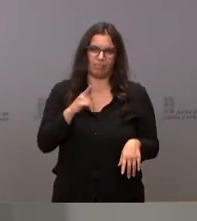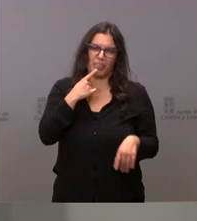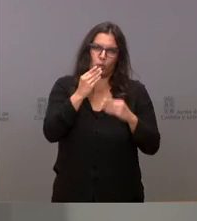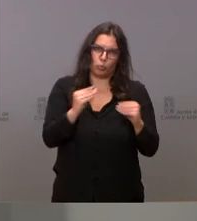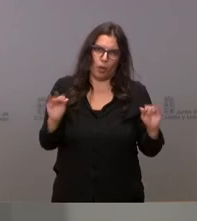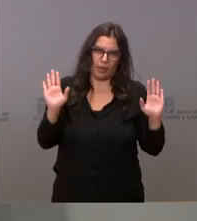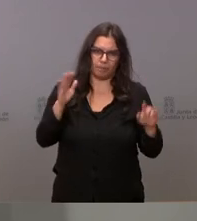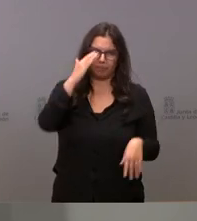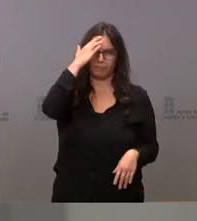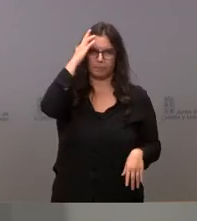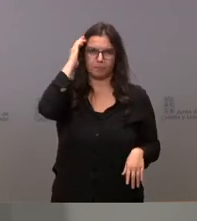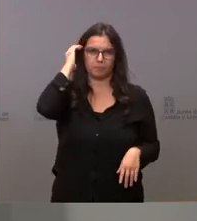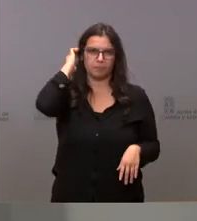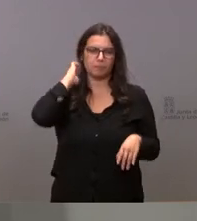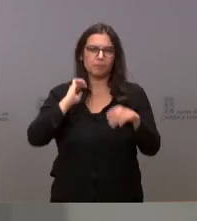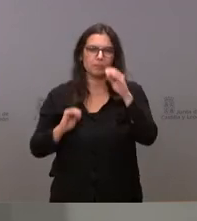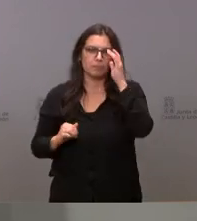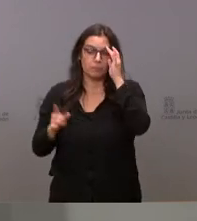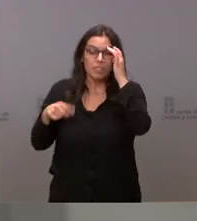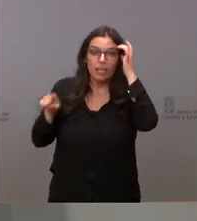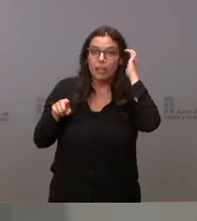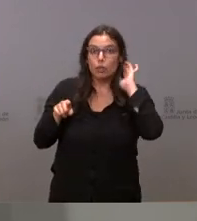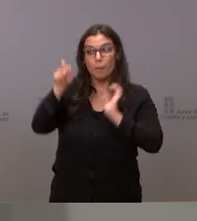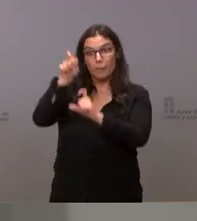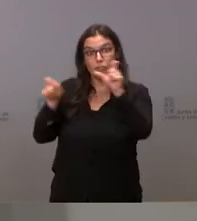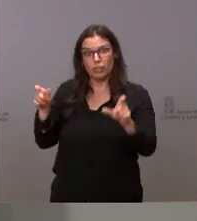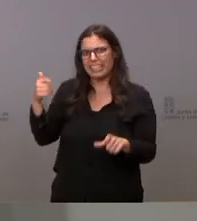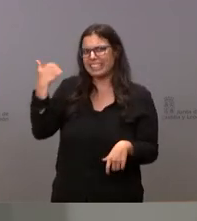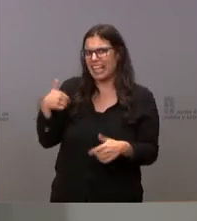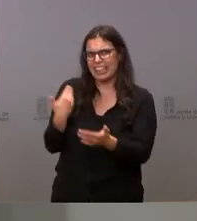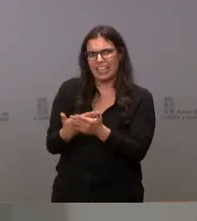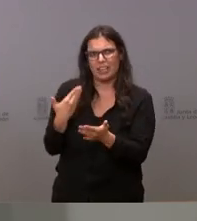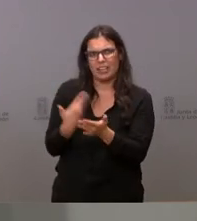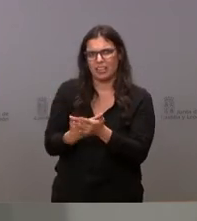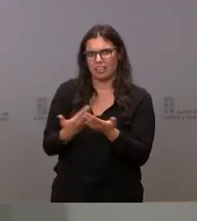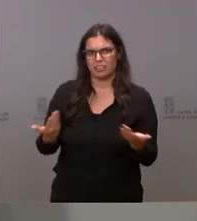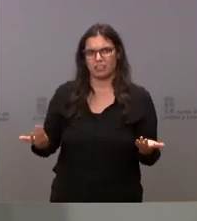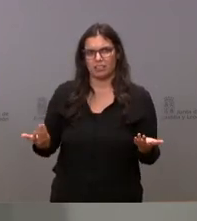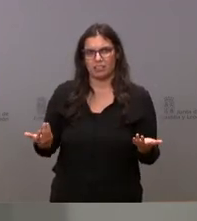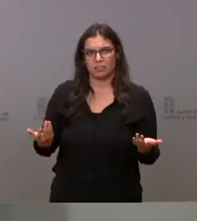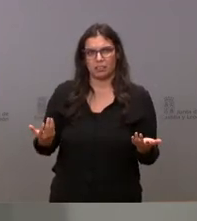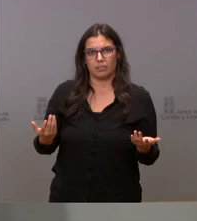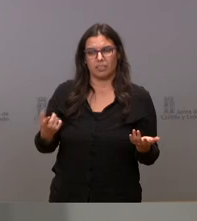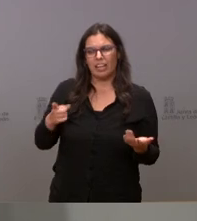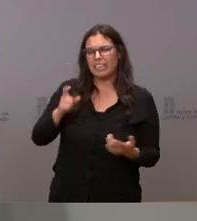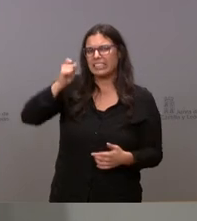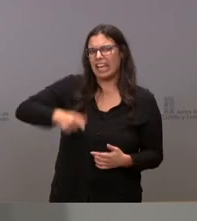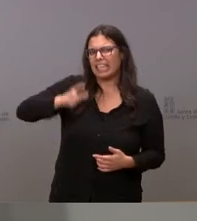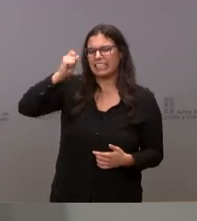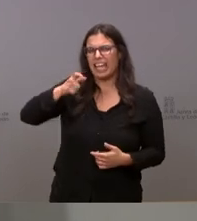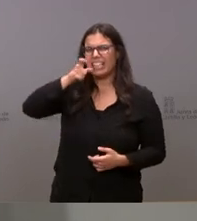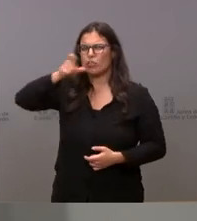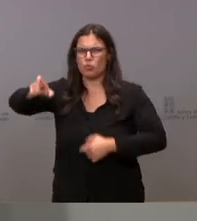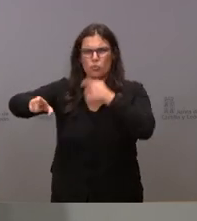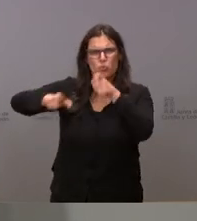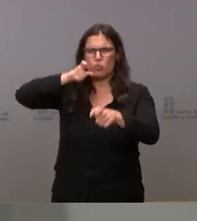suavemente, Son personas que ya lo han demostrado, a las que se les insulta de manera